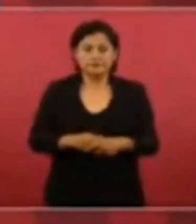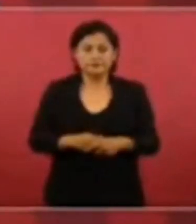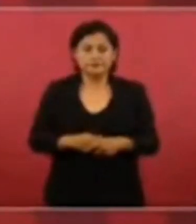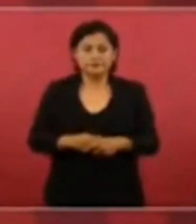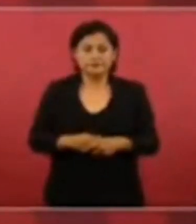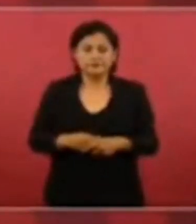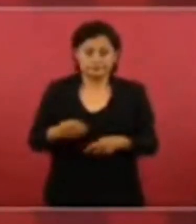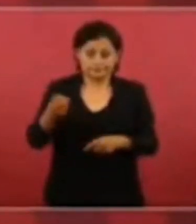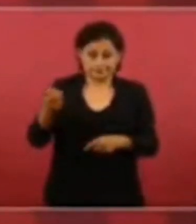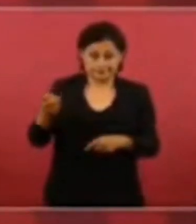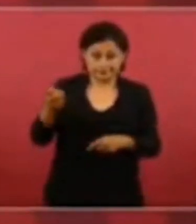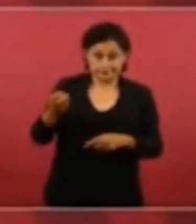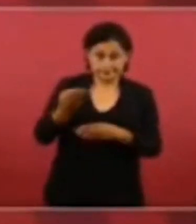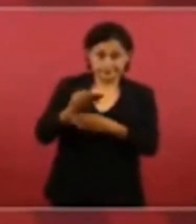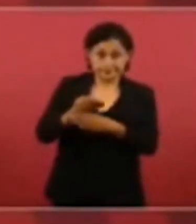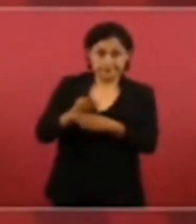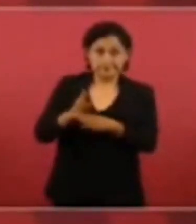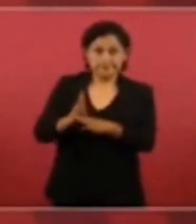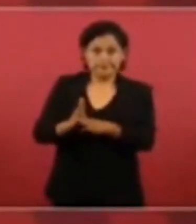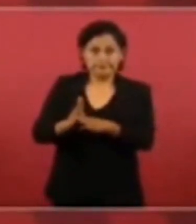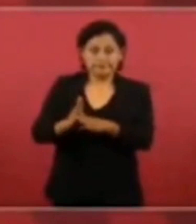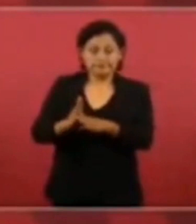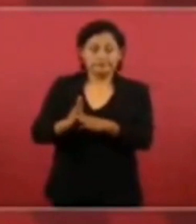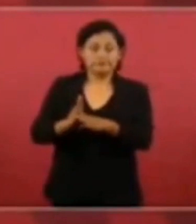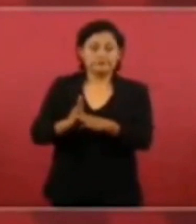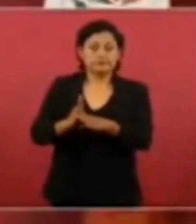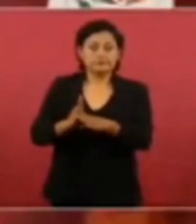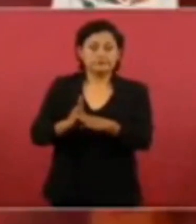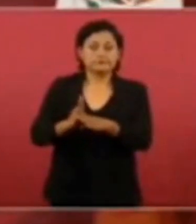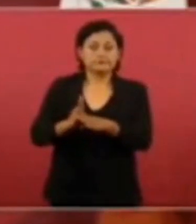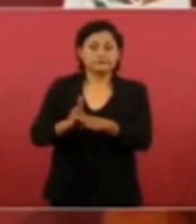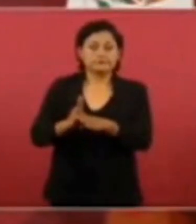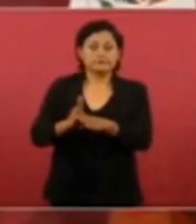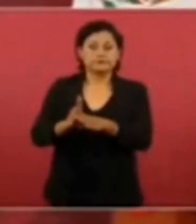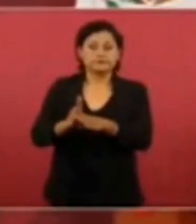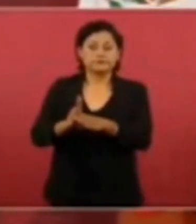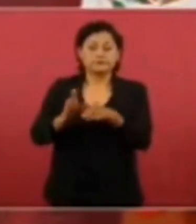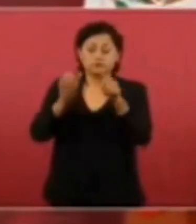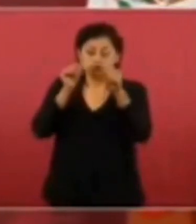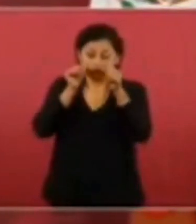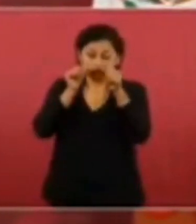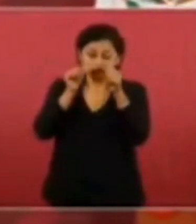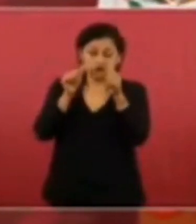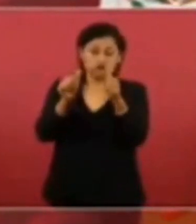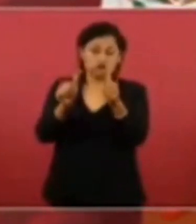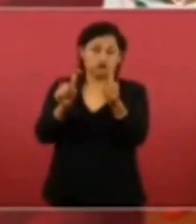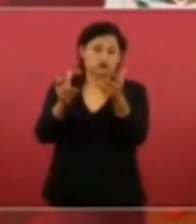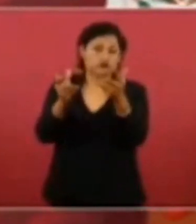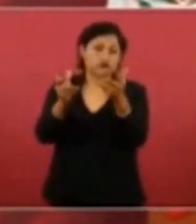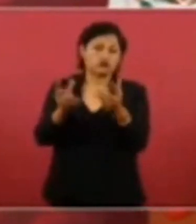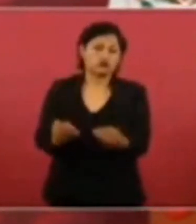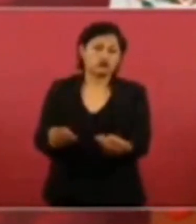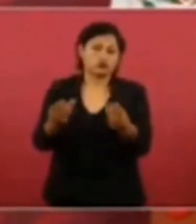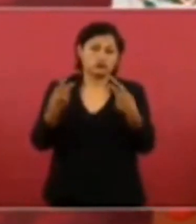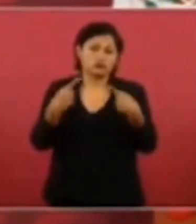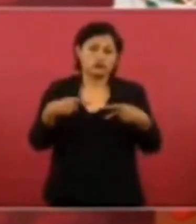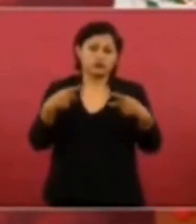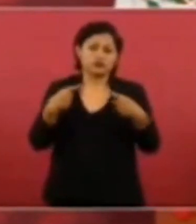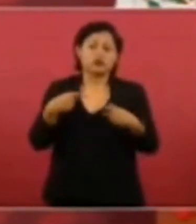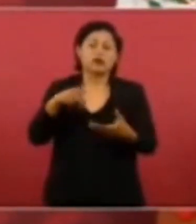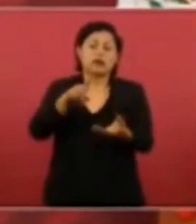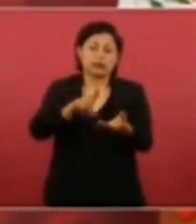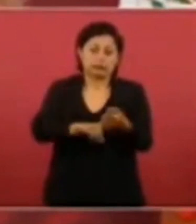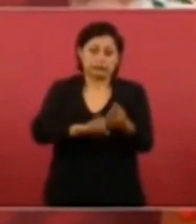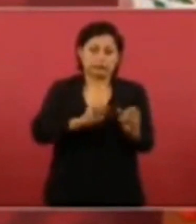que va a atender a muchísimos beneficiarios de los programas